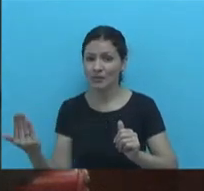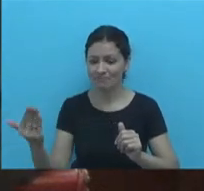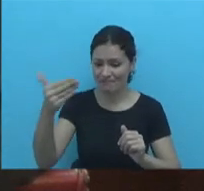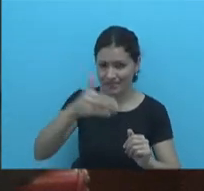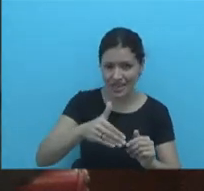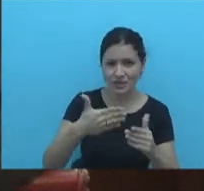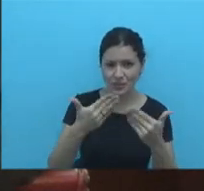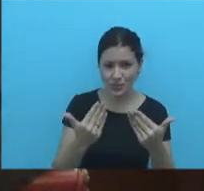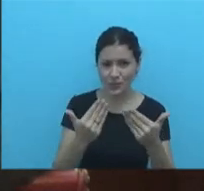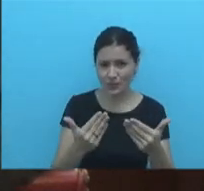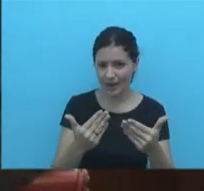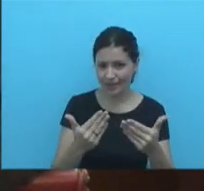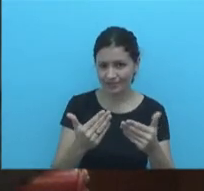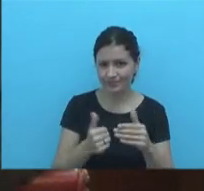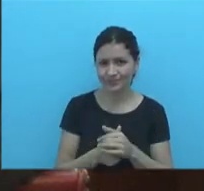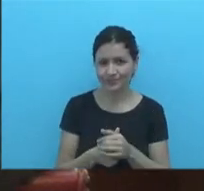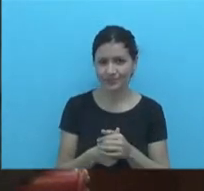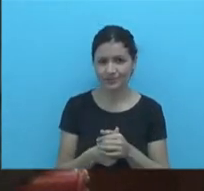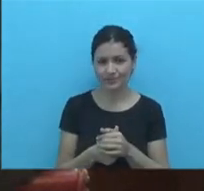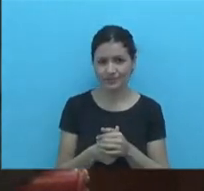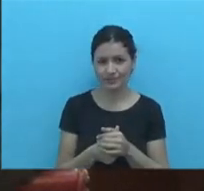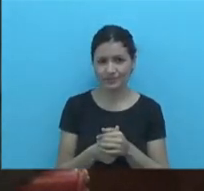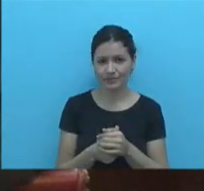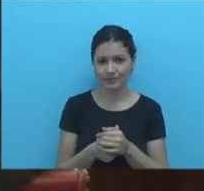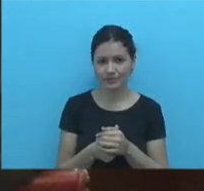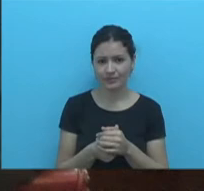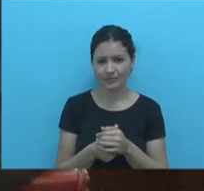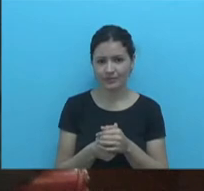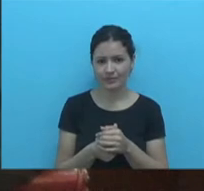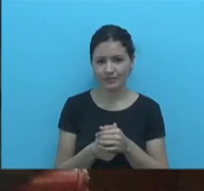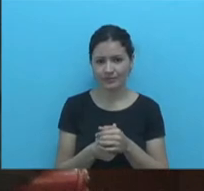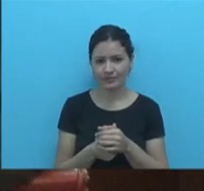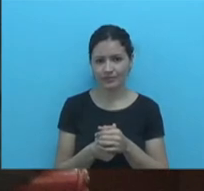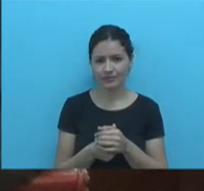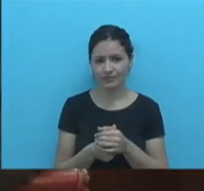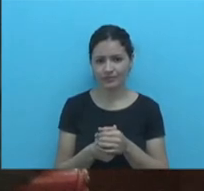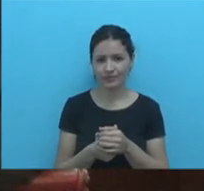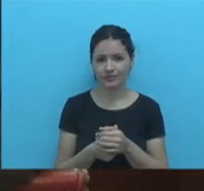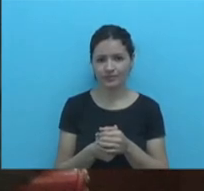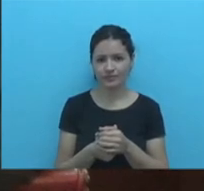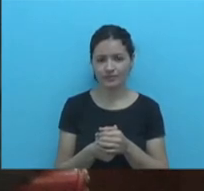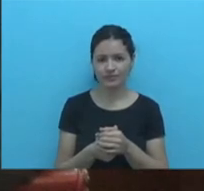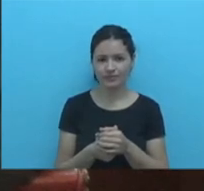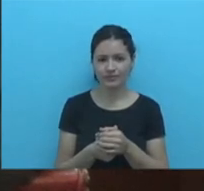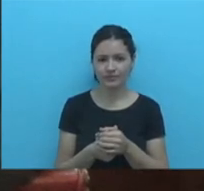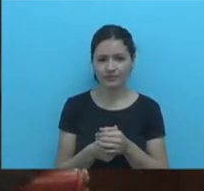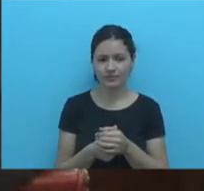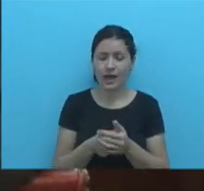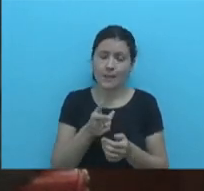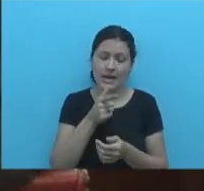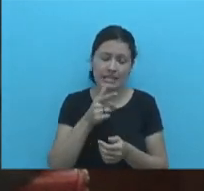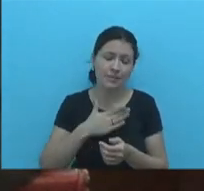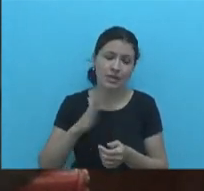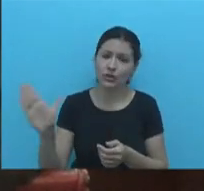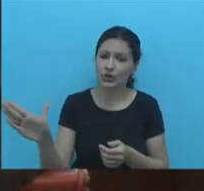que todos o casi todos los alumnos puedan ingresar en los cursos, porque idealmente sería bueno que todos lo puedan